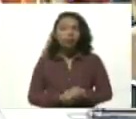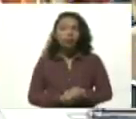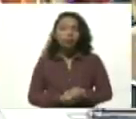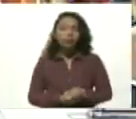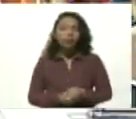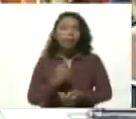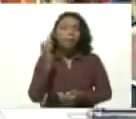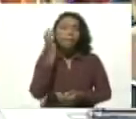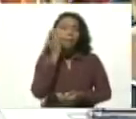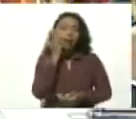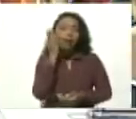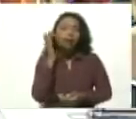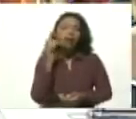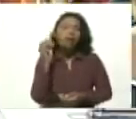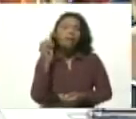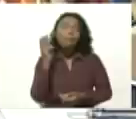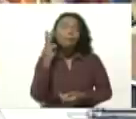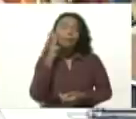madrina, padrino,